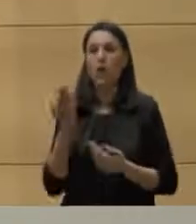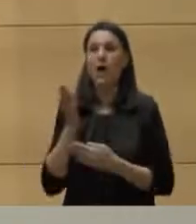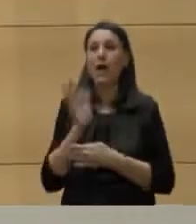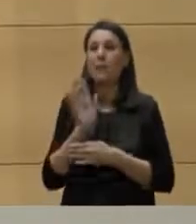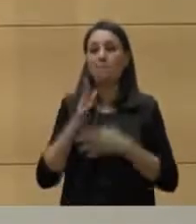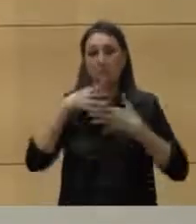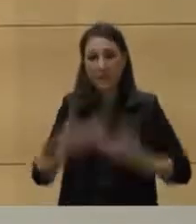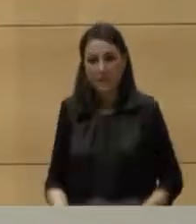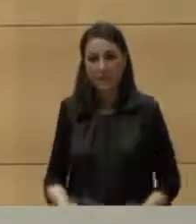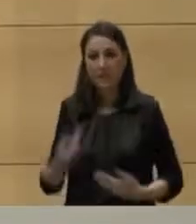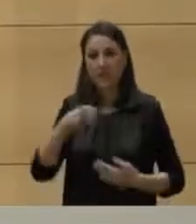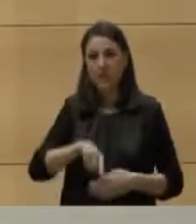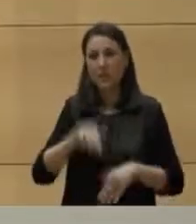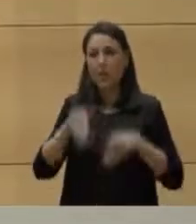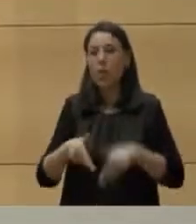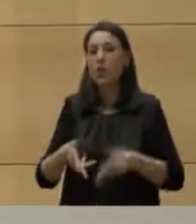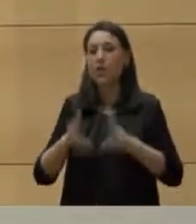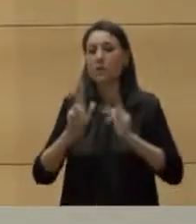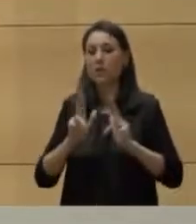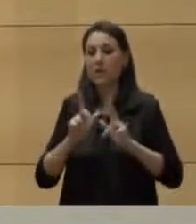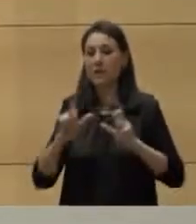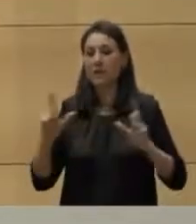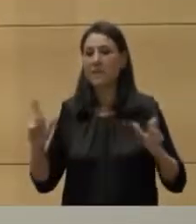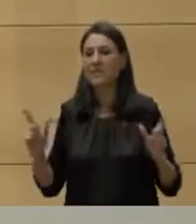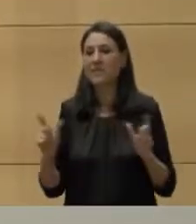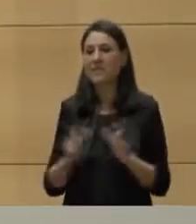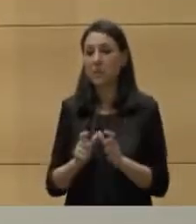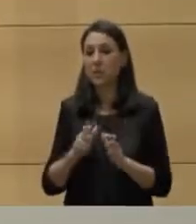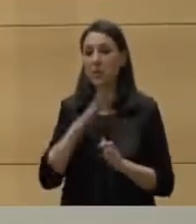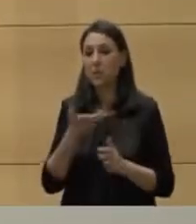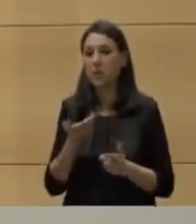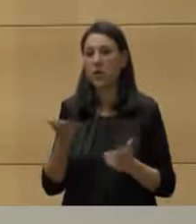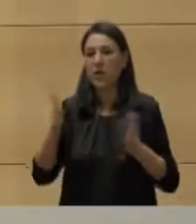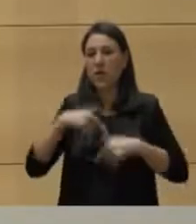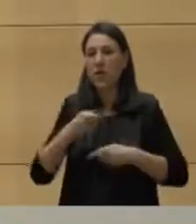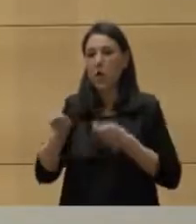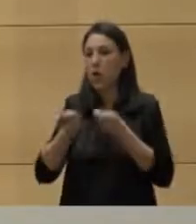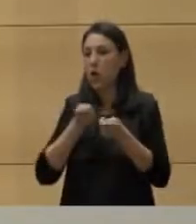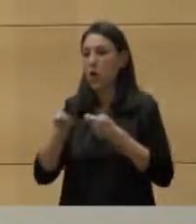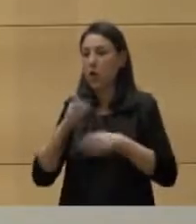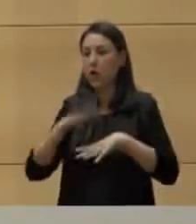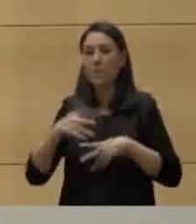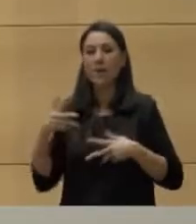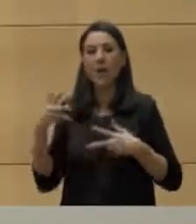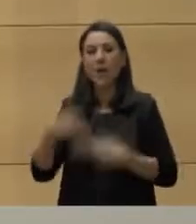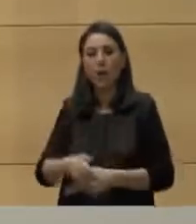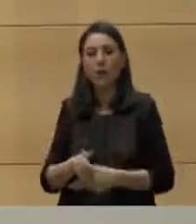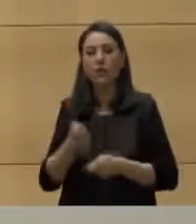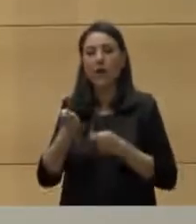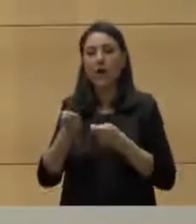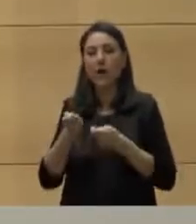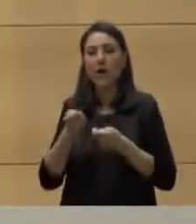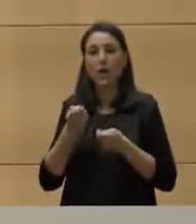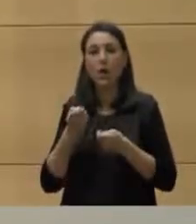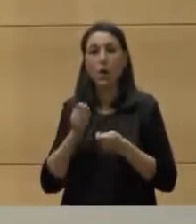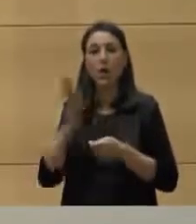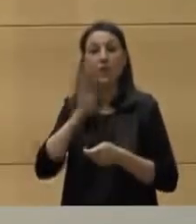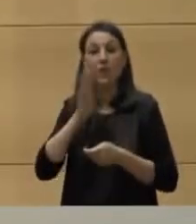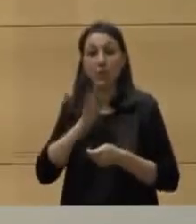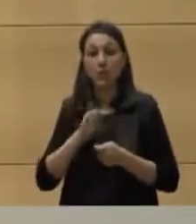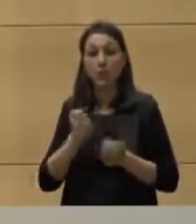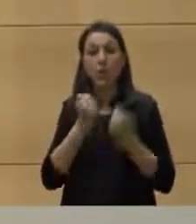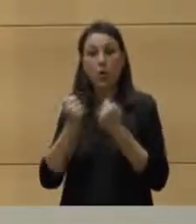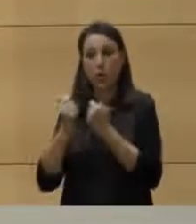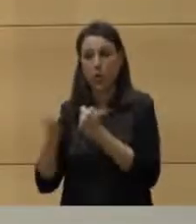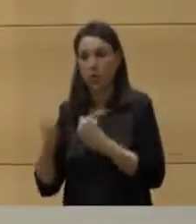democracia demediada, disminuida, porque carece de controles para evitar los delitos de los poderosos. Decía